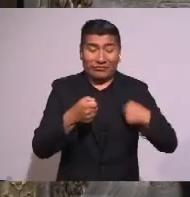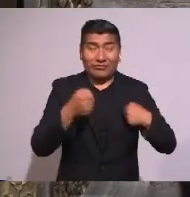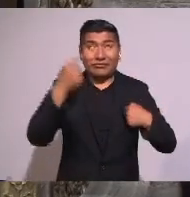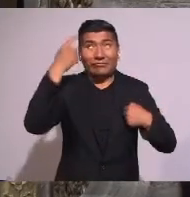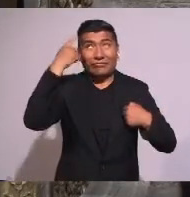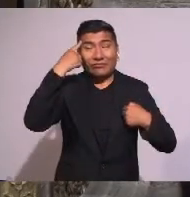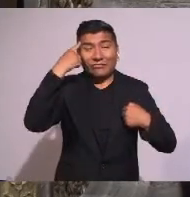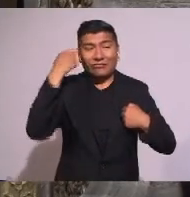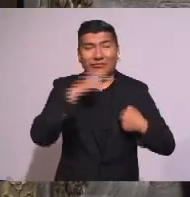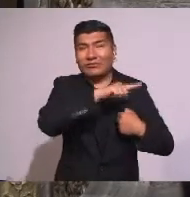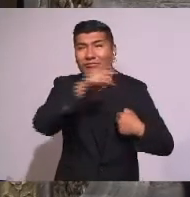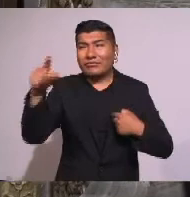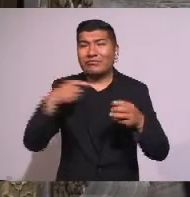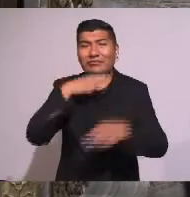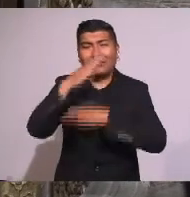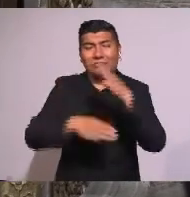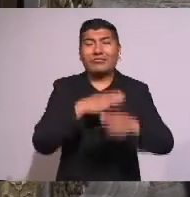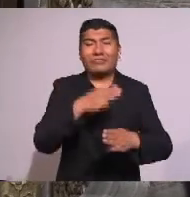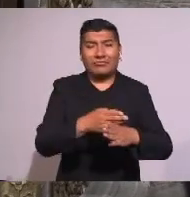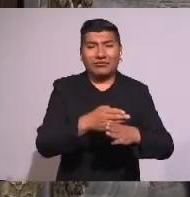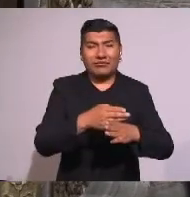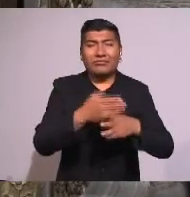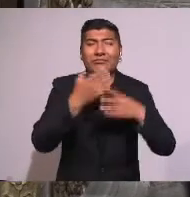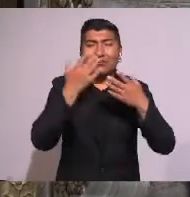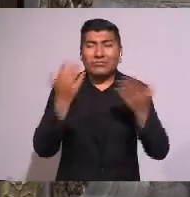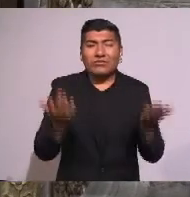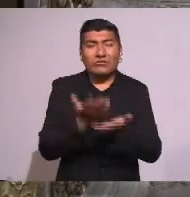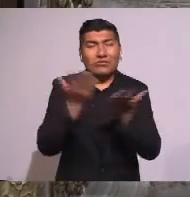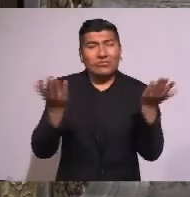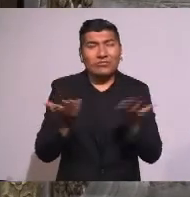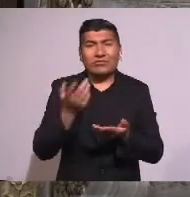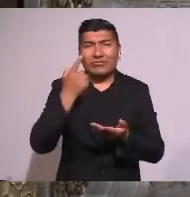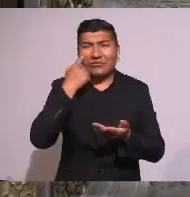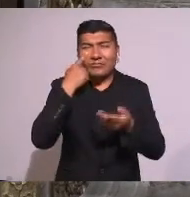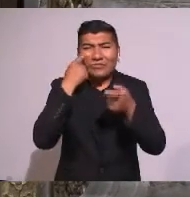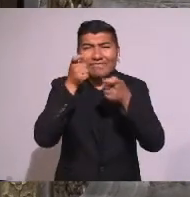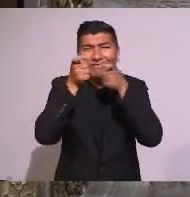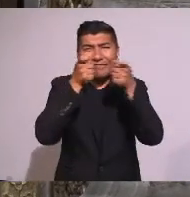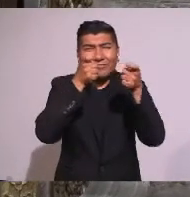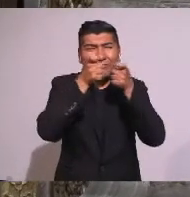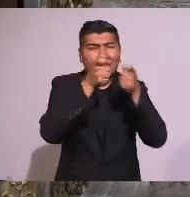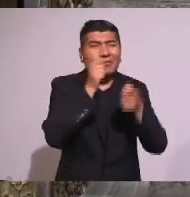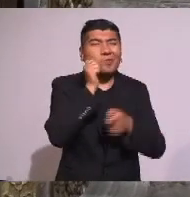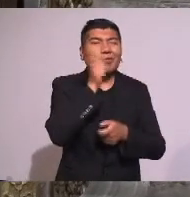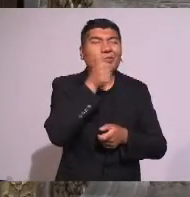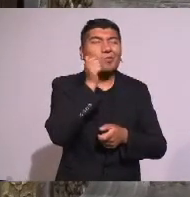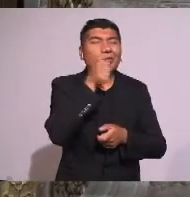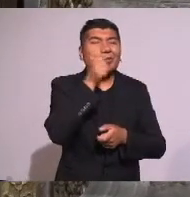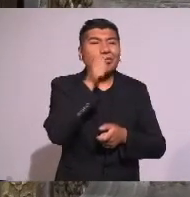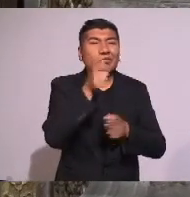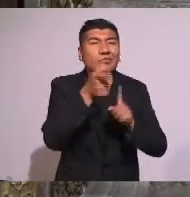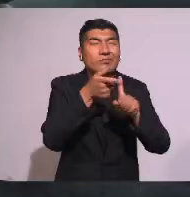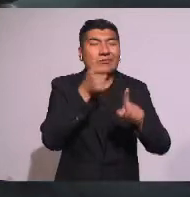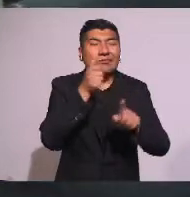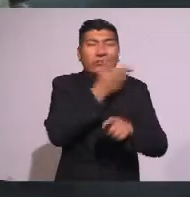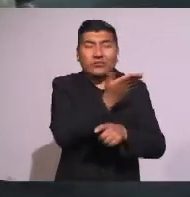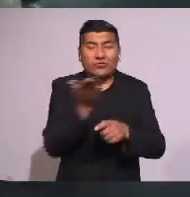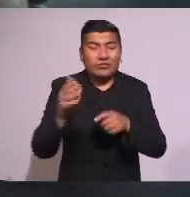exterior, un combate en el que hay que estar vigilantes cada día desde lo